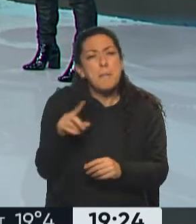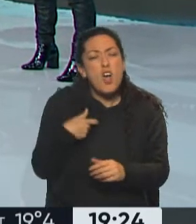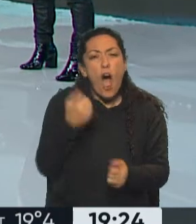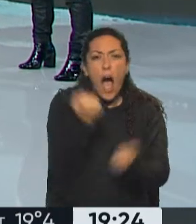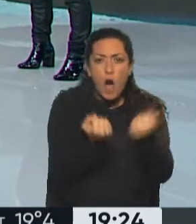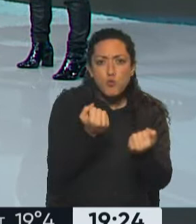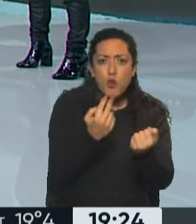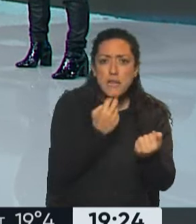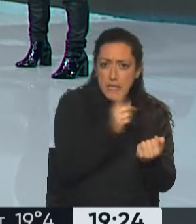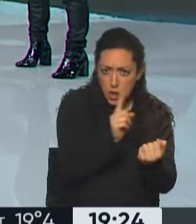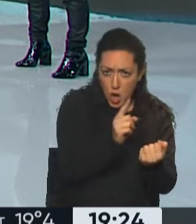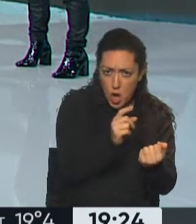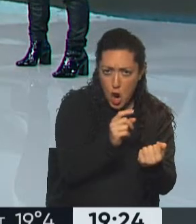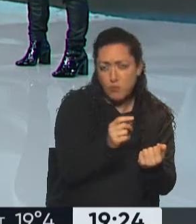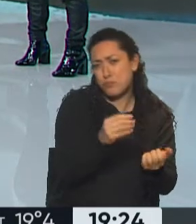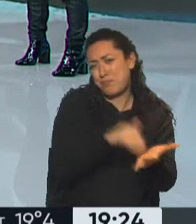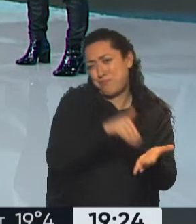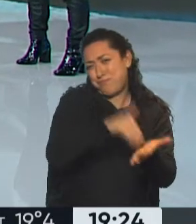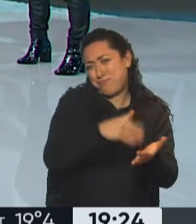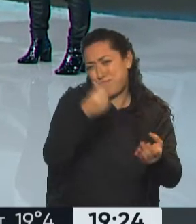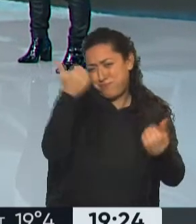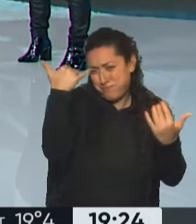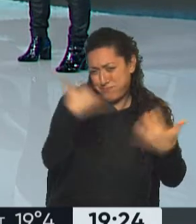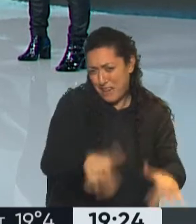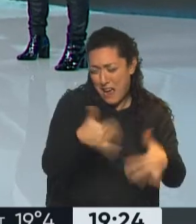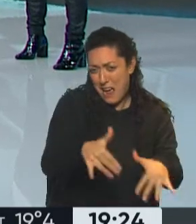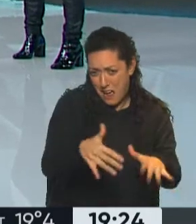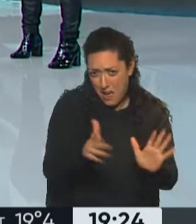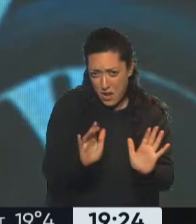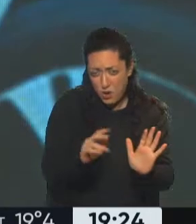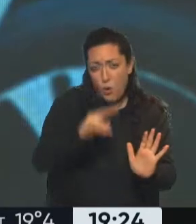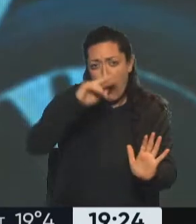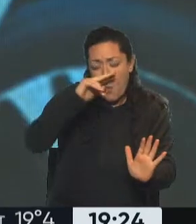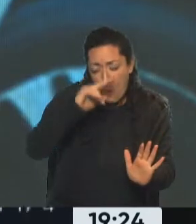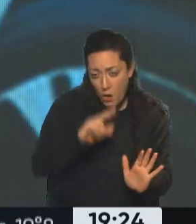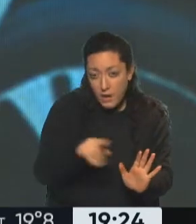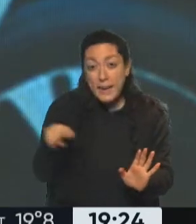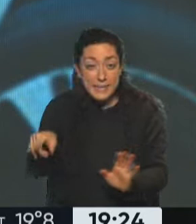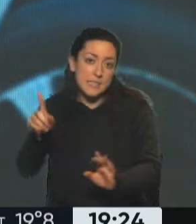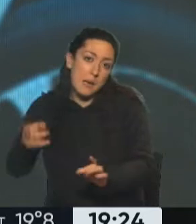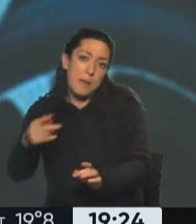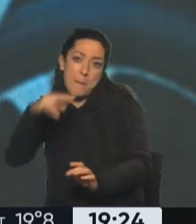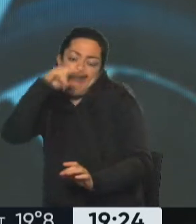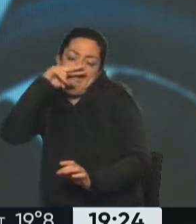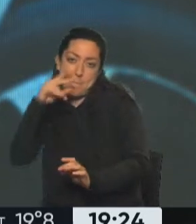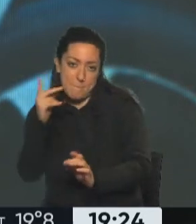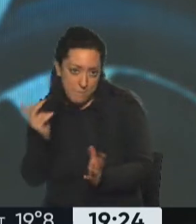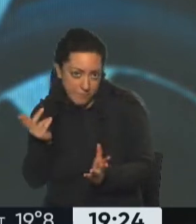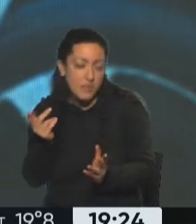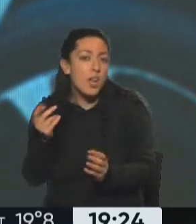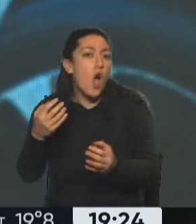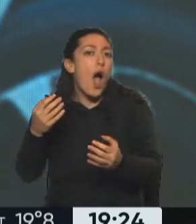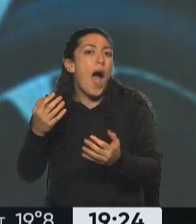eléctrico. Está más caro porque hoy los autos están carísimos. Hablando de alta gama igual. Dijiste. Alta gama. Este también es alta gama. Uh-huh. Realmente es un